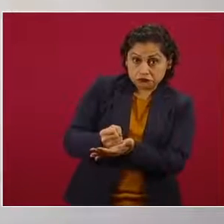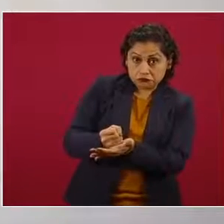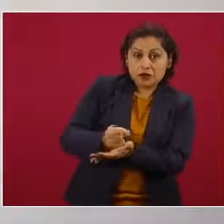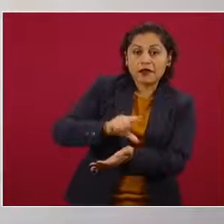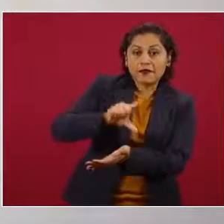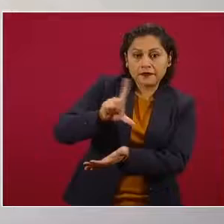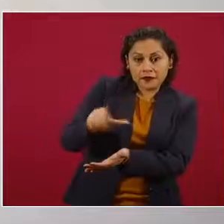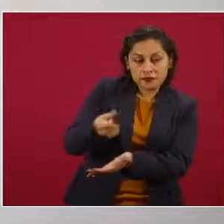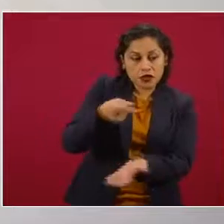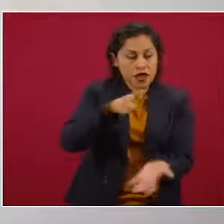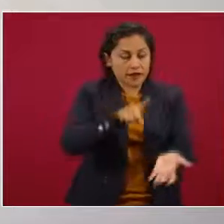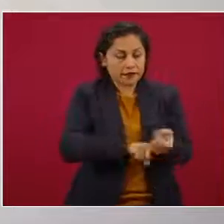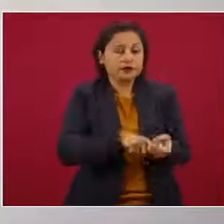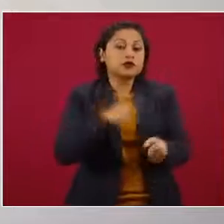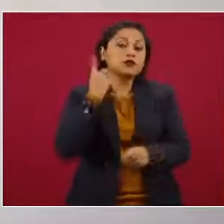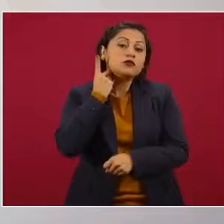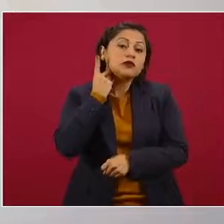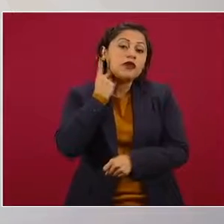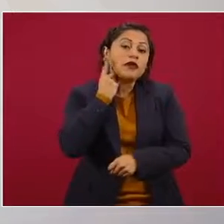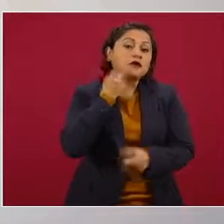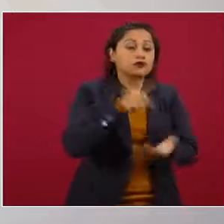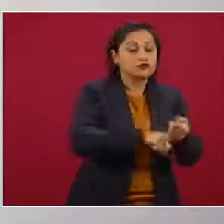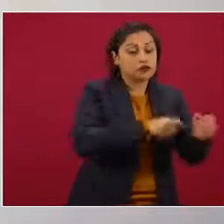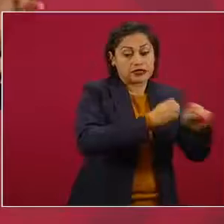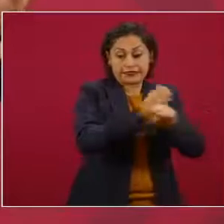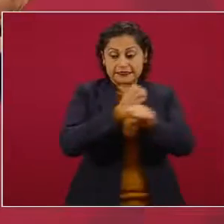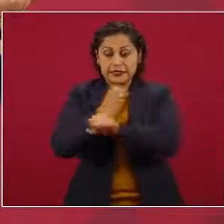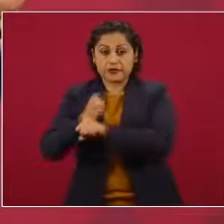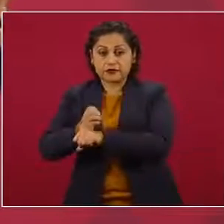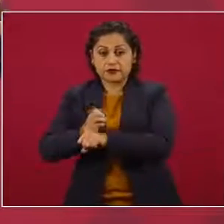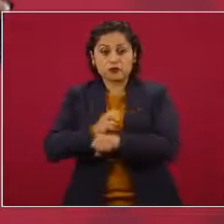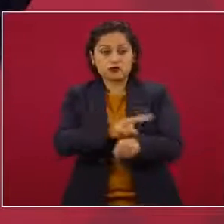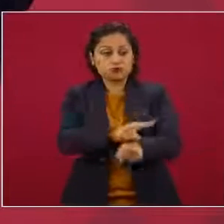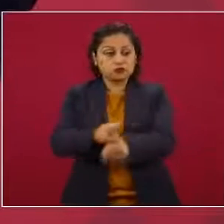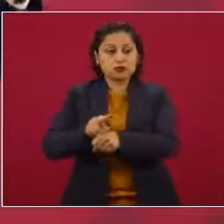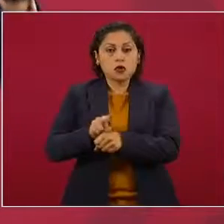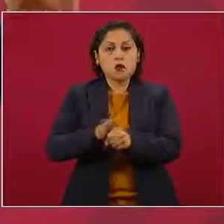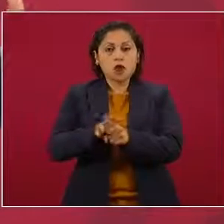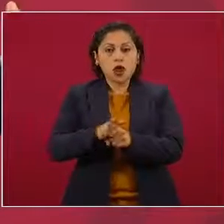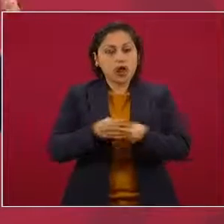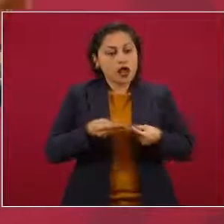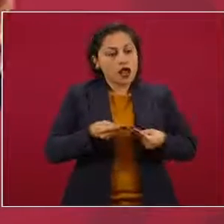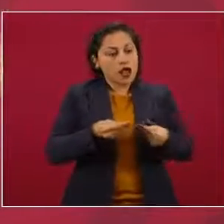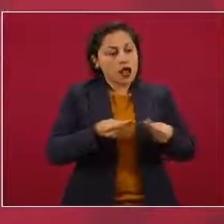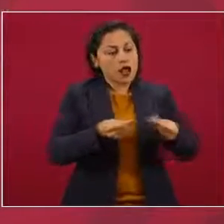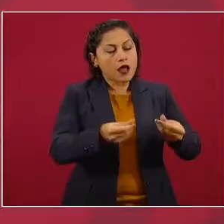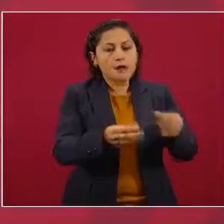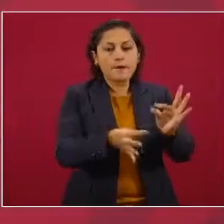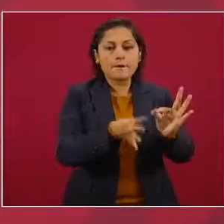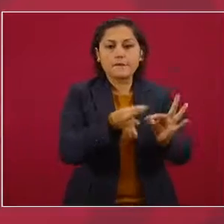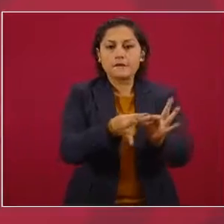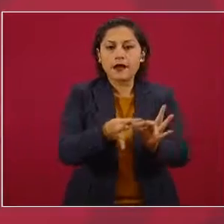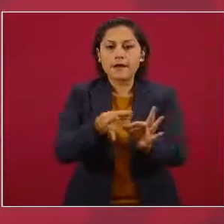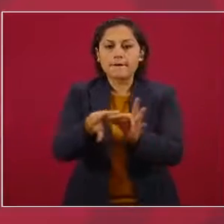Entonces, lo que les corresponde a los estados va directo